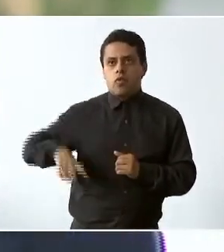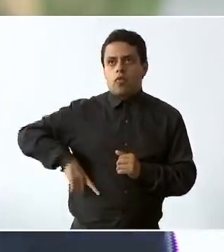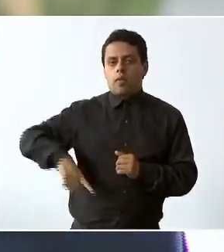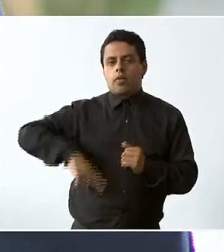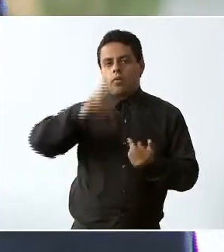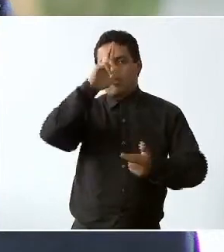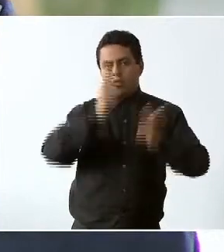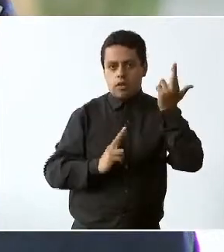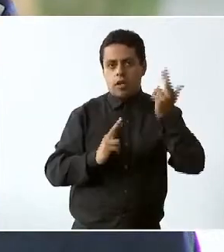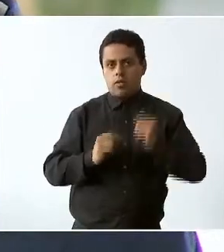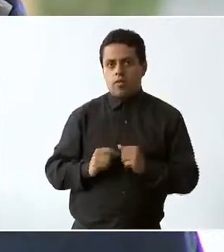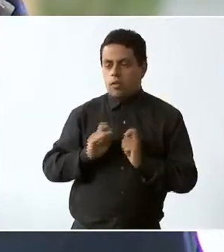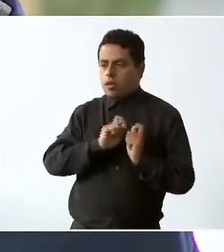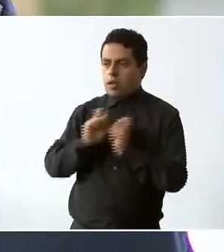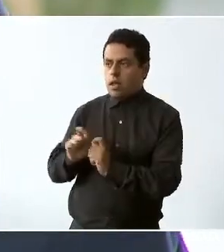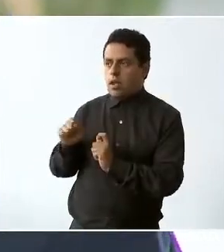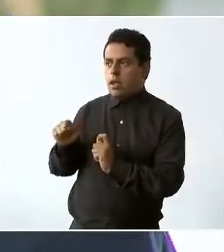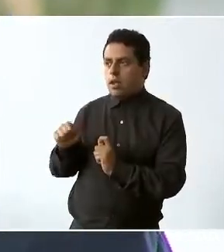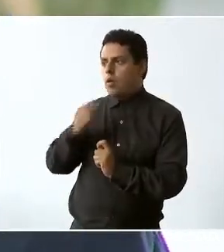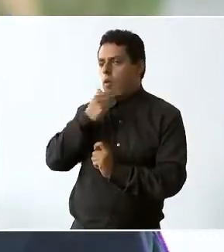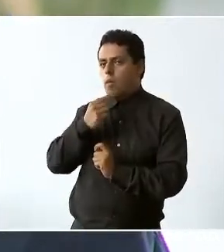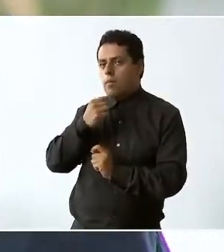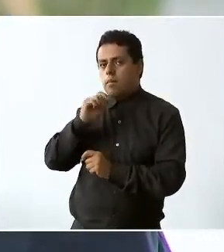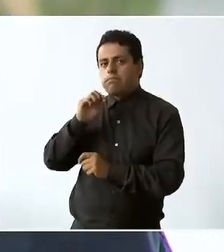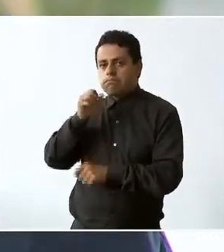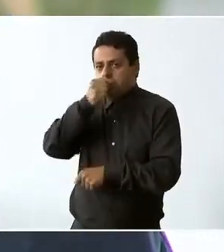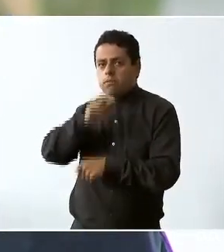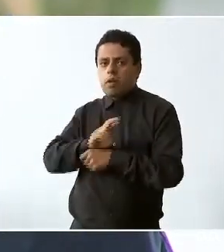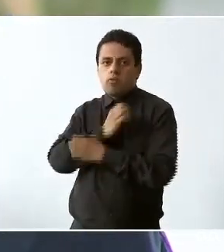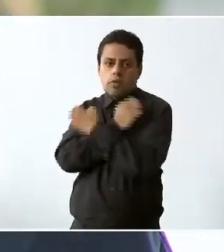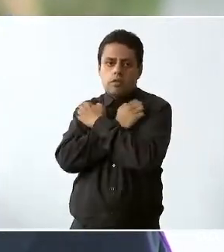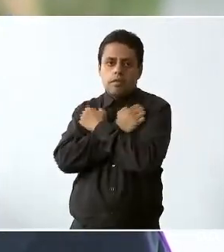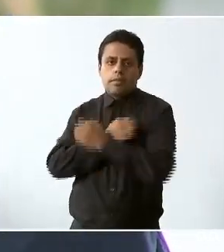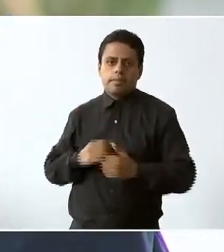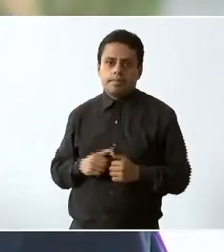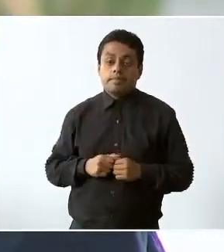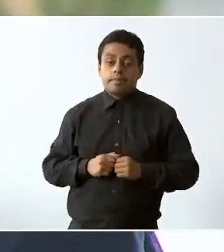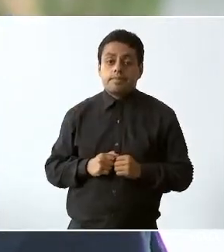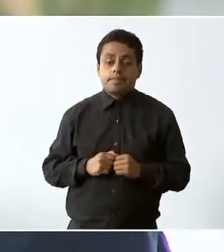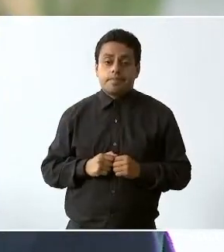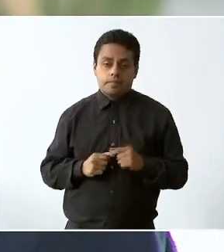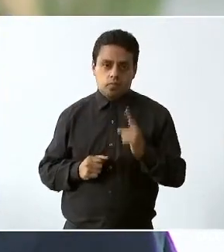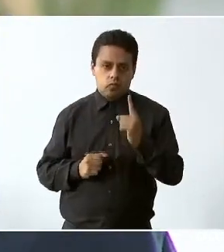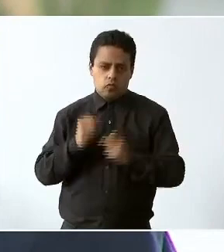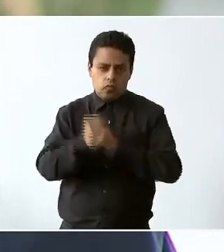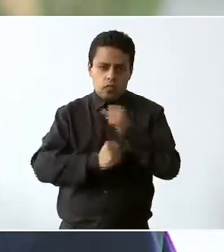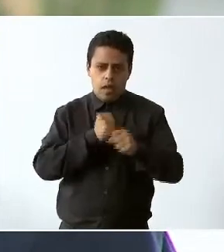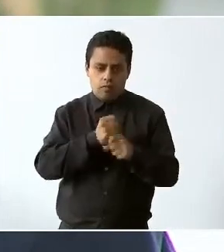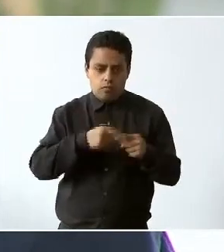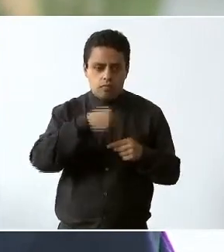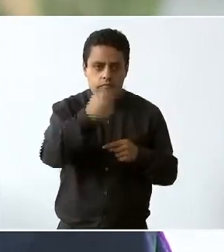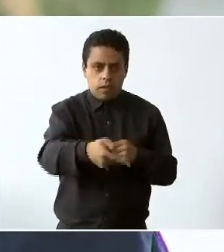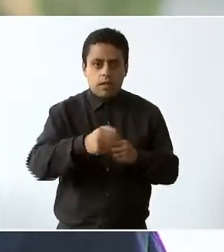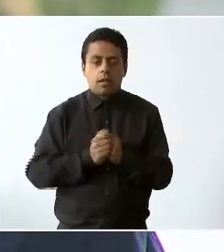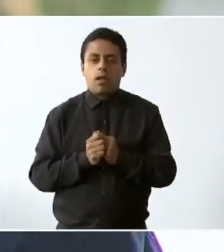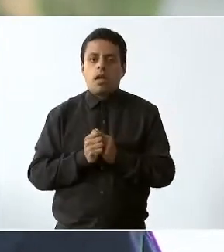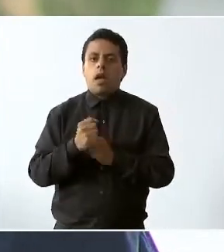revolucionario de la Convención de Aguascalientes. Un año después,